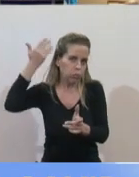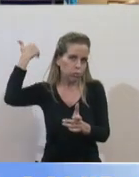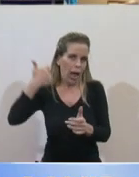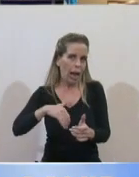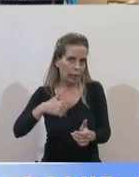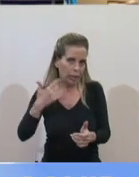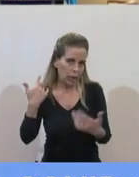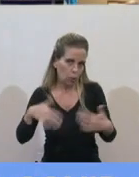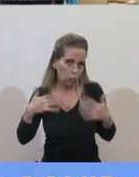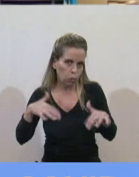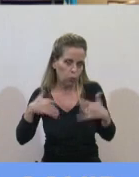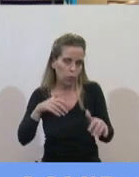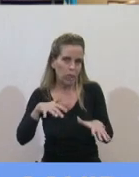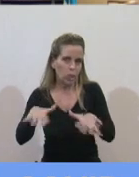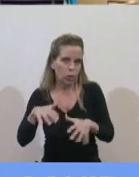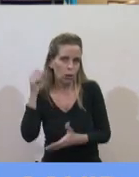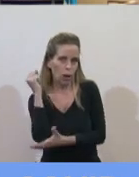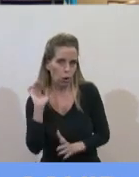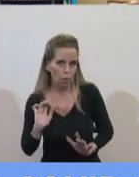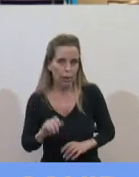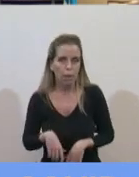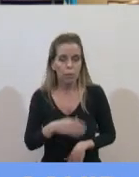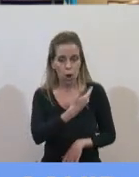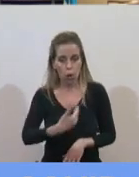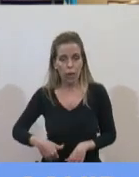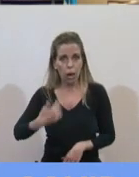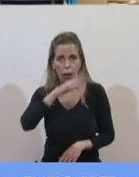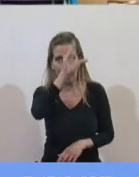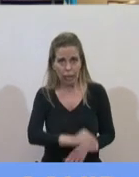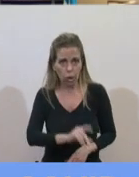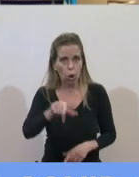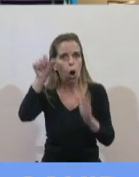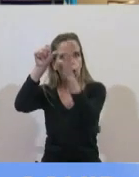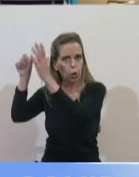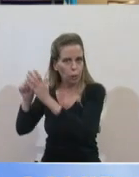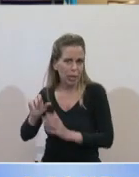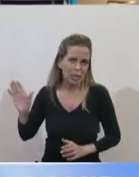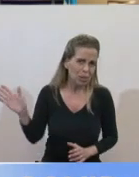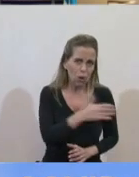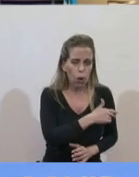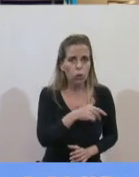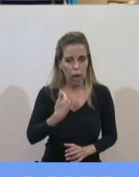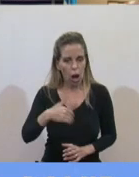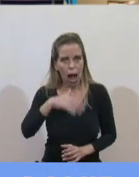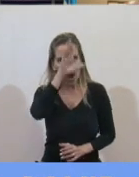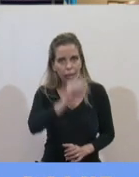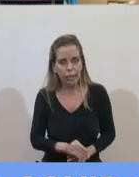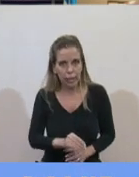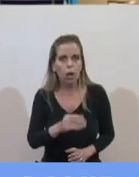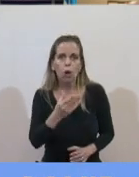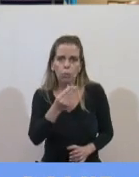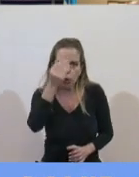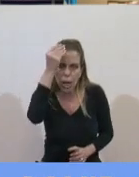tenido hoy todos los gobiernos el gobierno argentino también la verdad que toman decisiones en penumbras